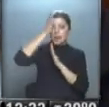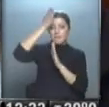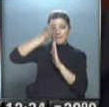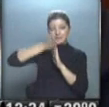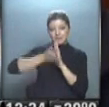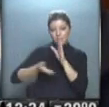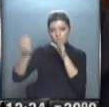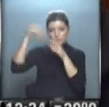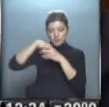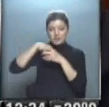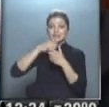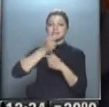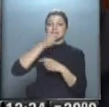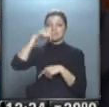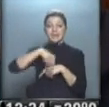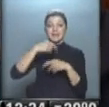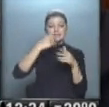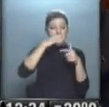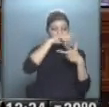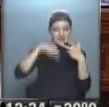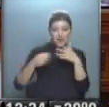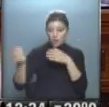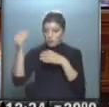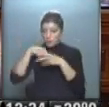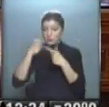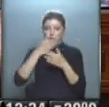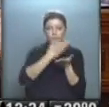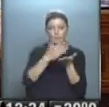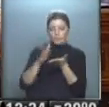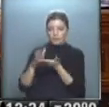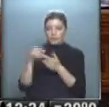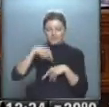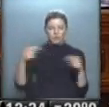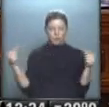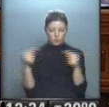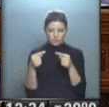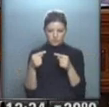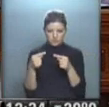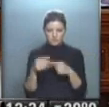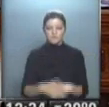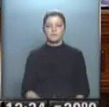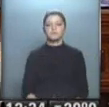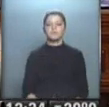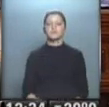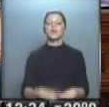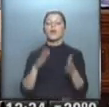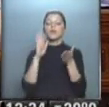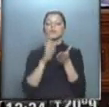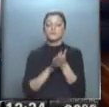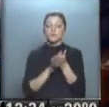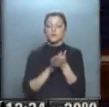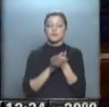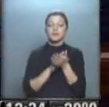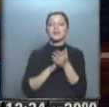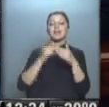no ser del proveedor integrado, queden excluidas. Gracias. La próxima. Respecto de la restricción a la propiedad